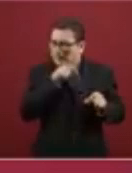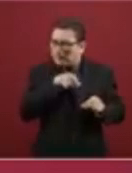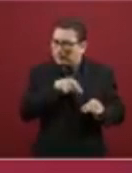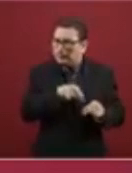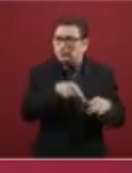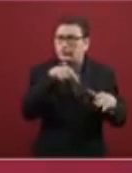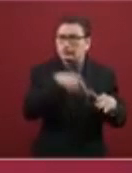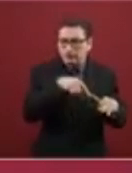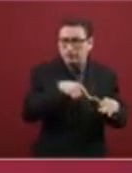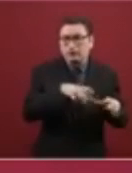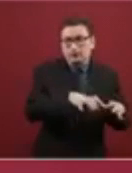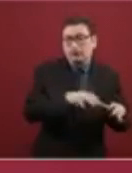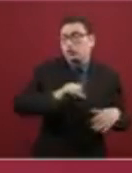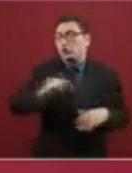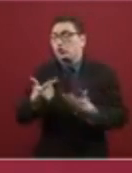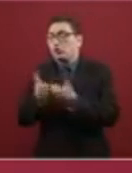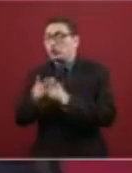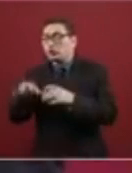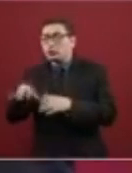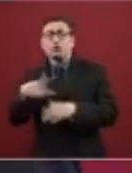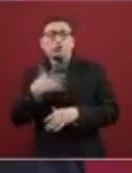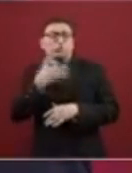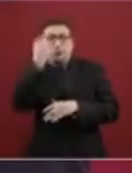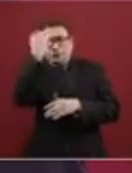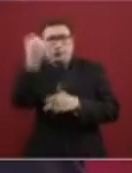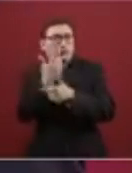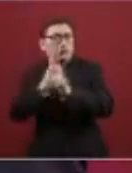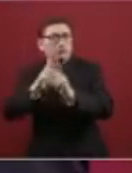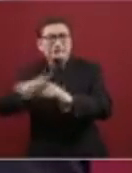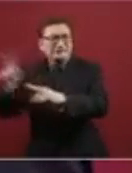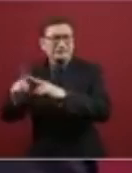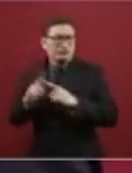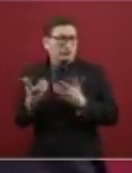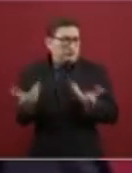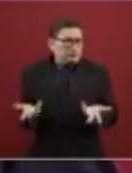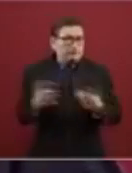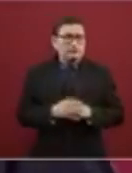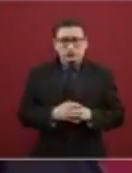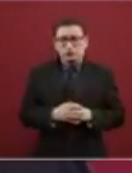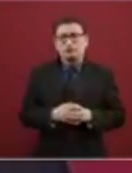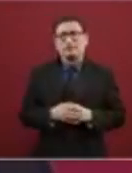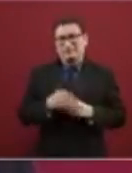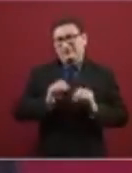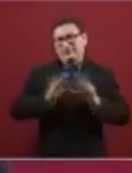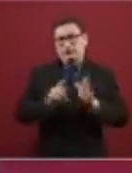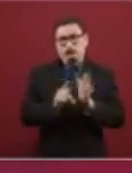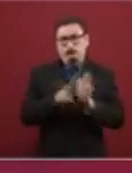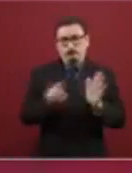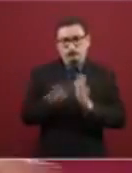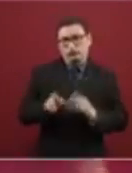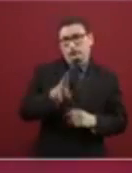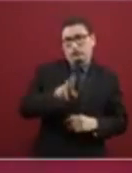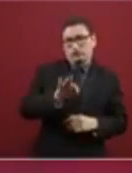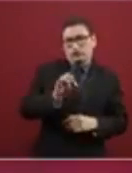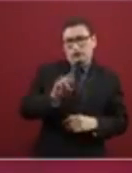afortunadamente un partido liberal. Entonces, los del Reforma